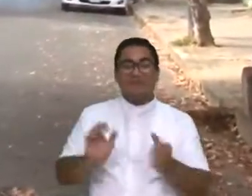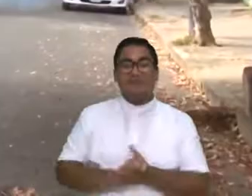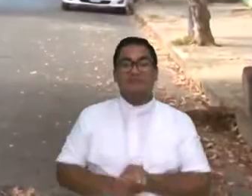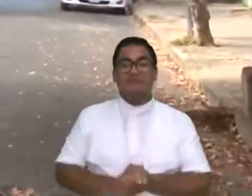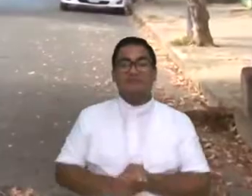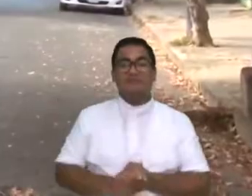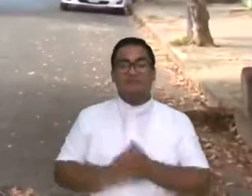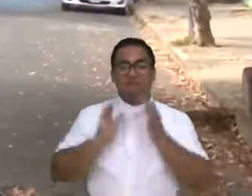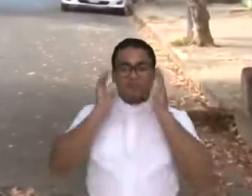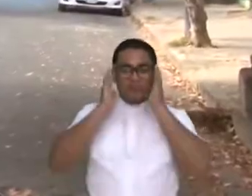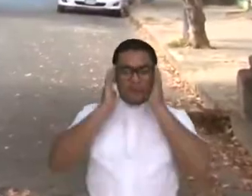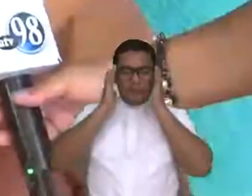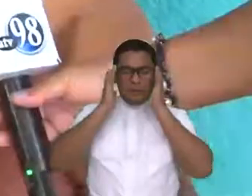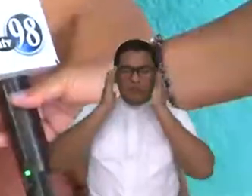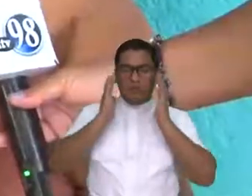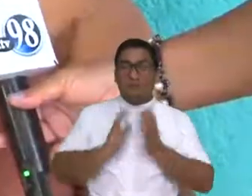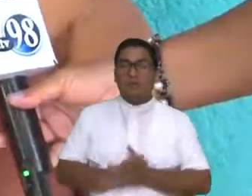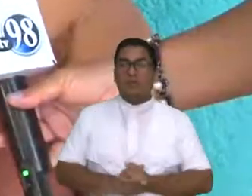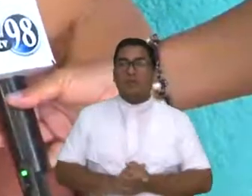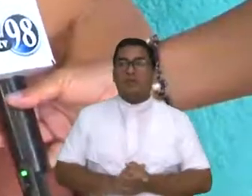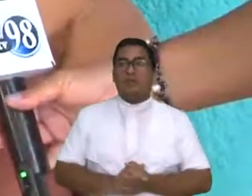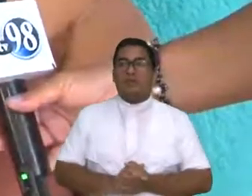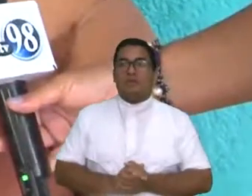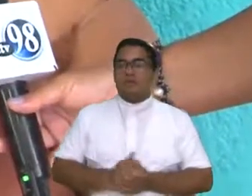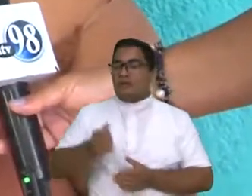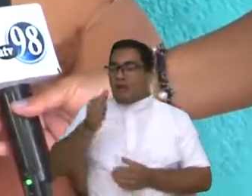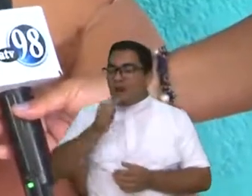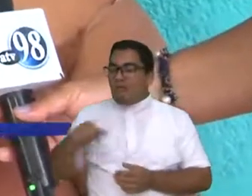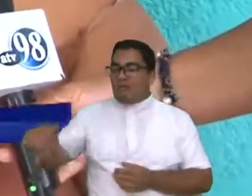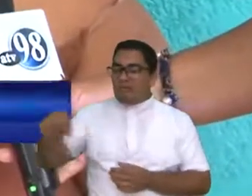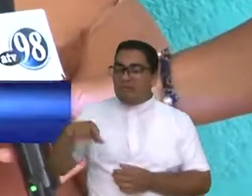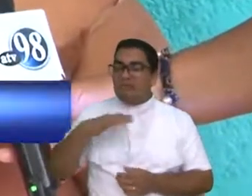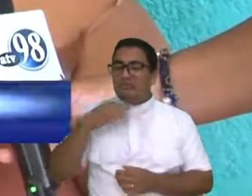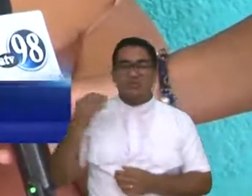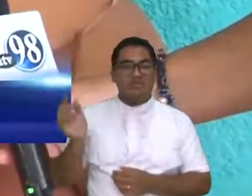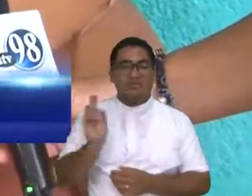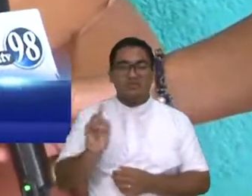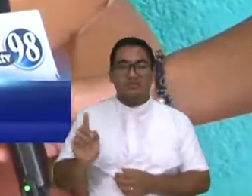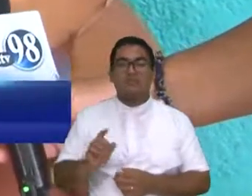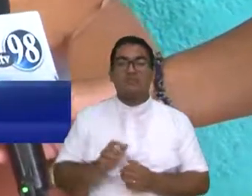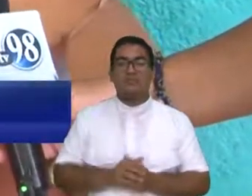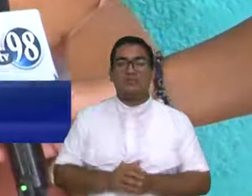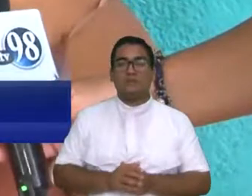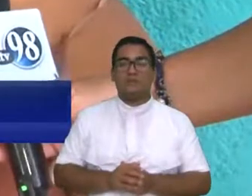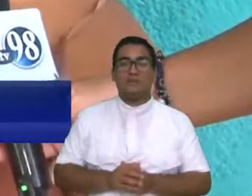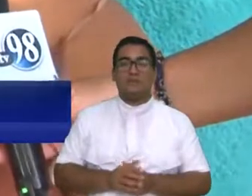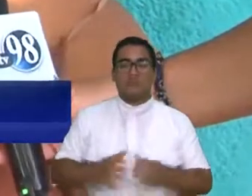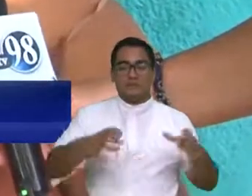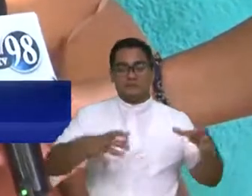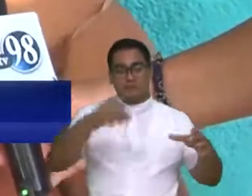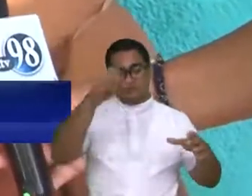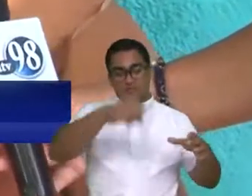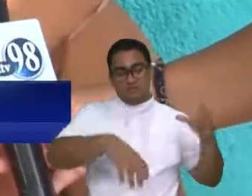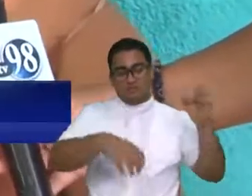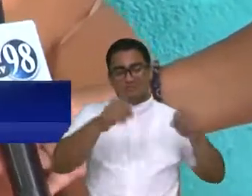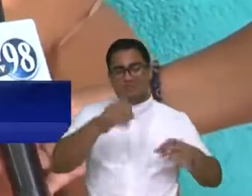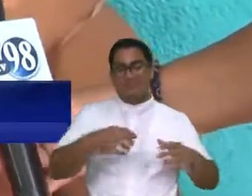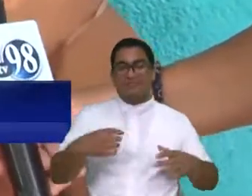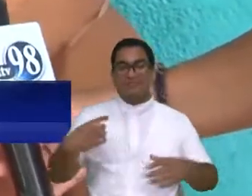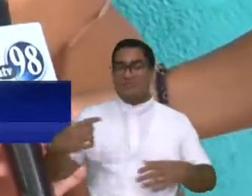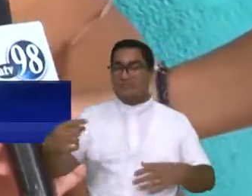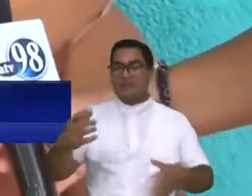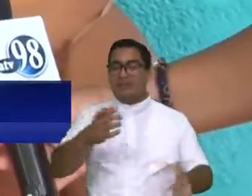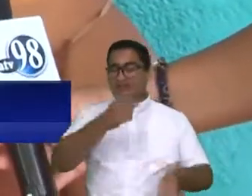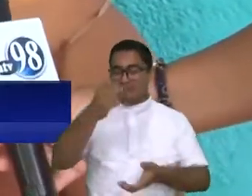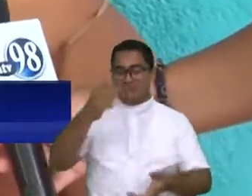pues botar no recoger agua, nosotros no recogemos agua, la basura se recoge todos los días, ¿verdad?